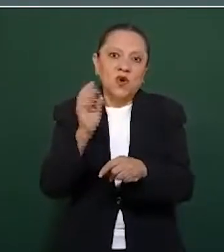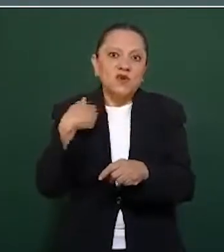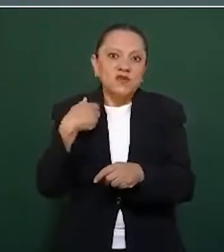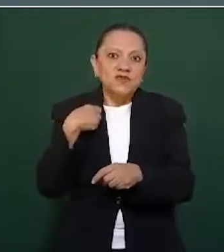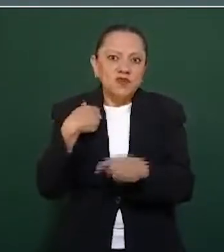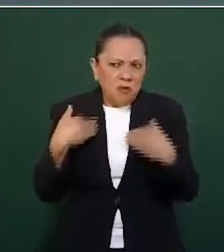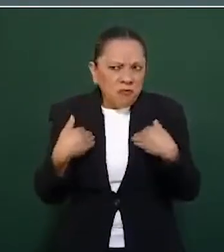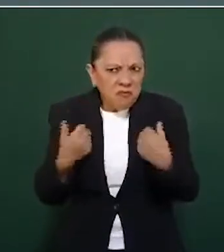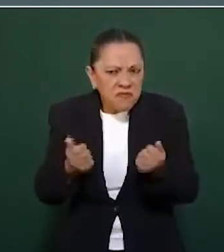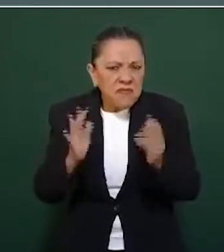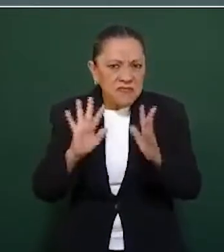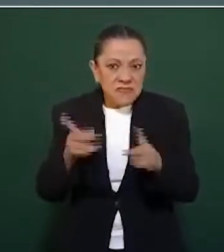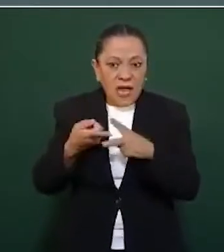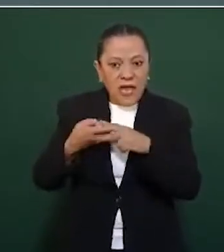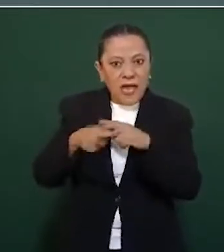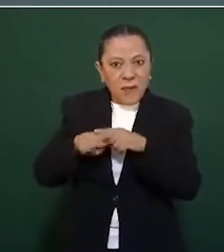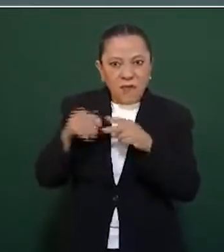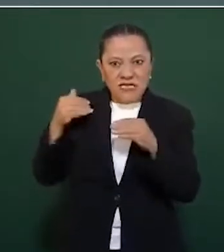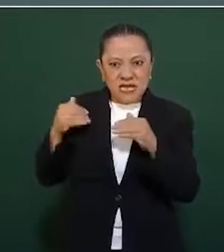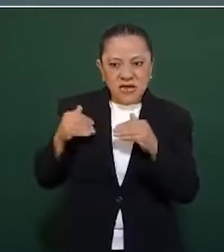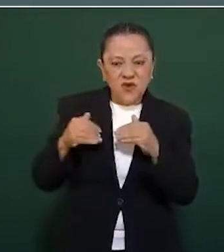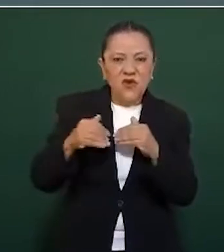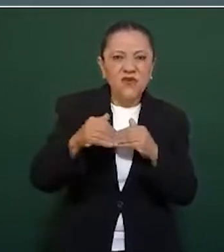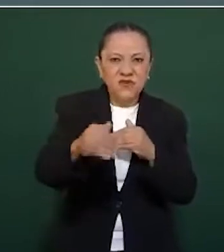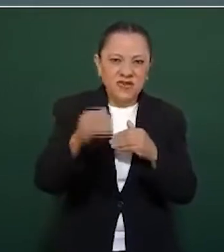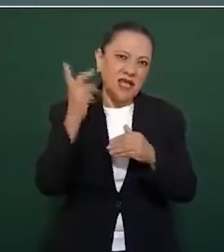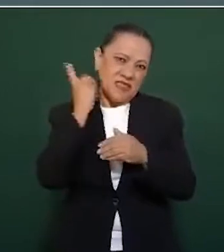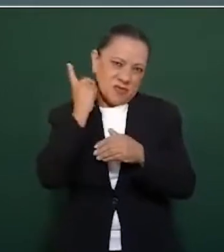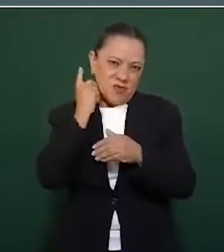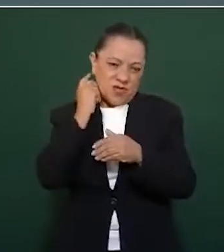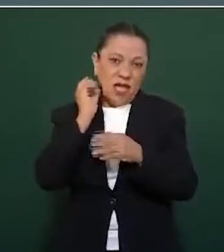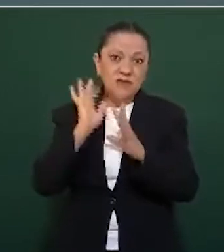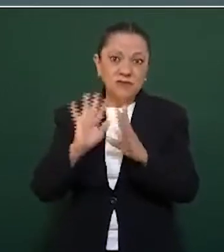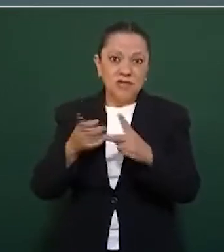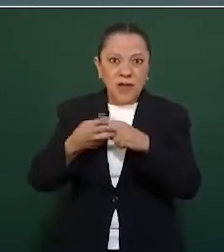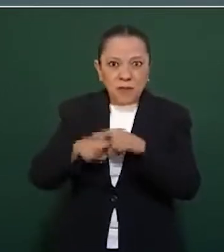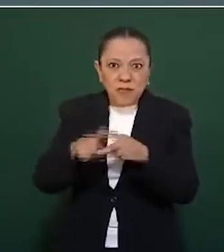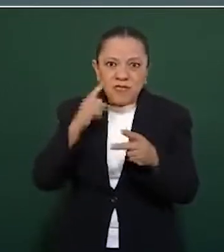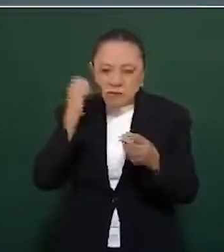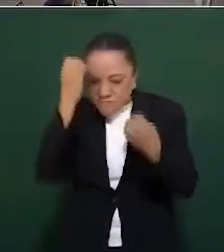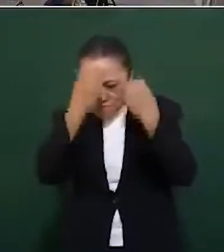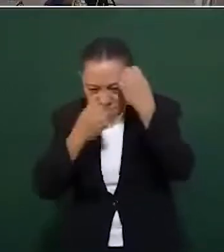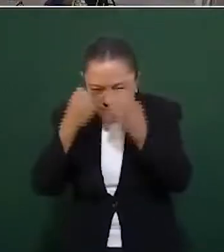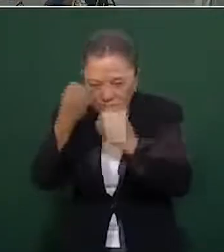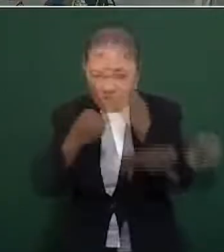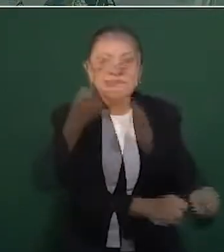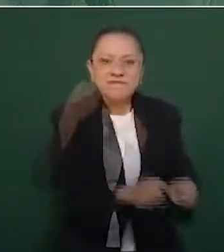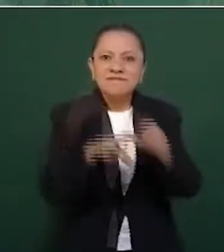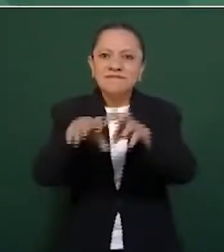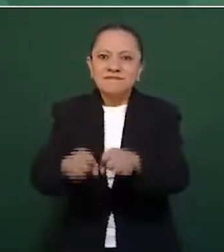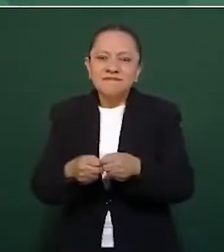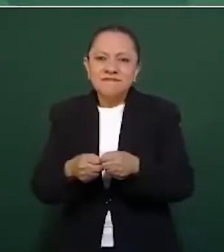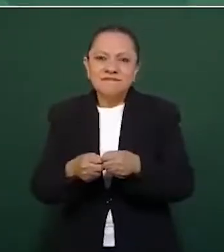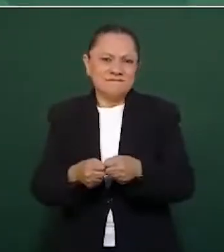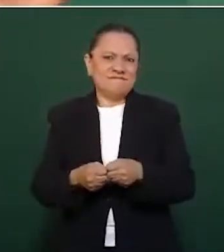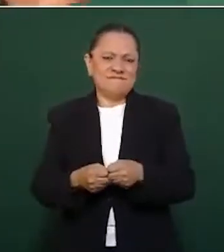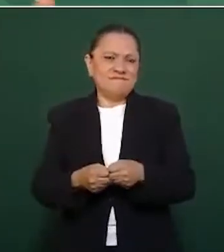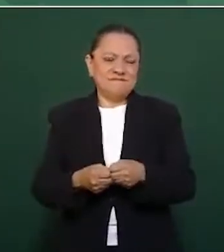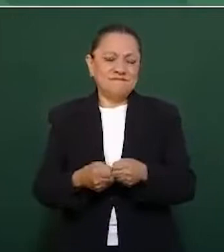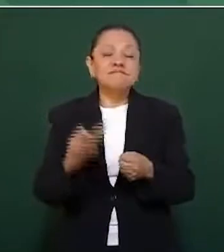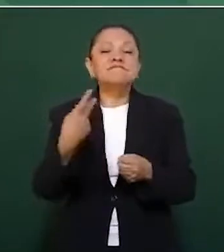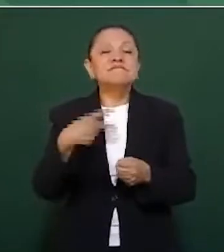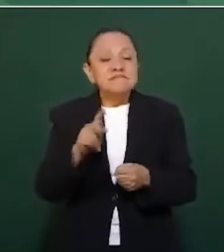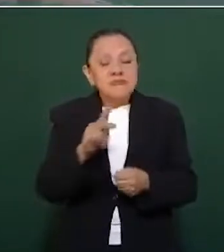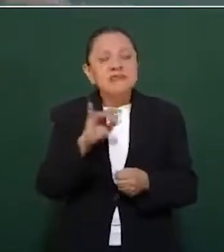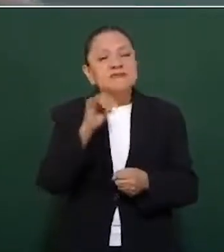proceso, y ya en estos días se va a votar. Lograron que en la